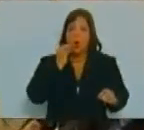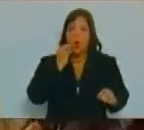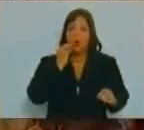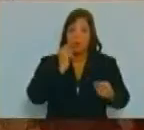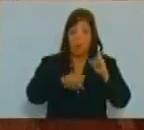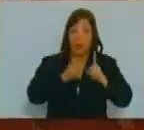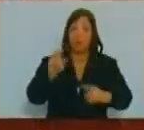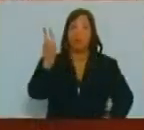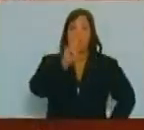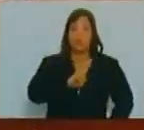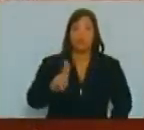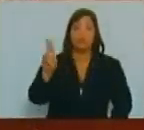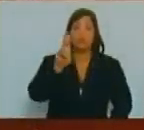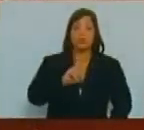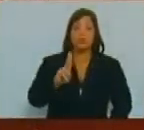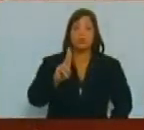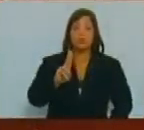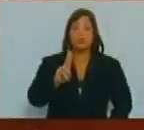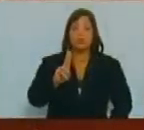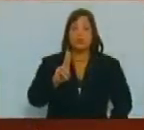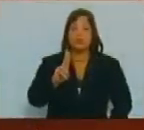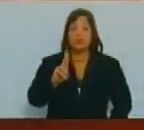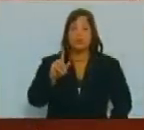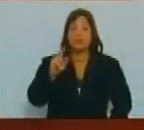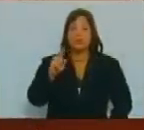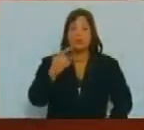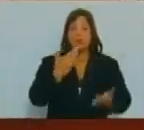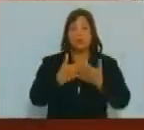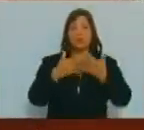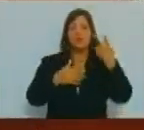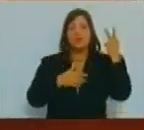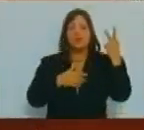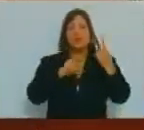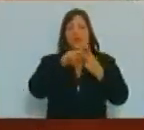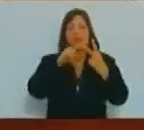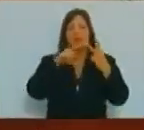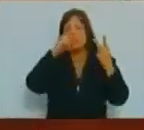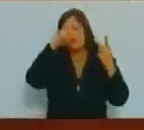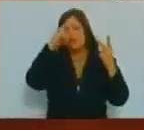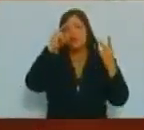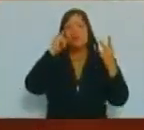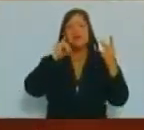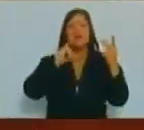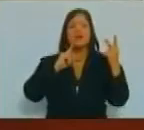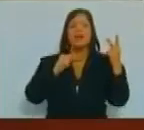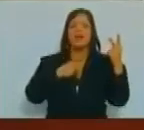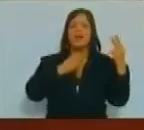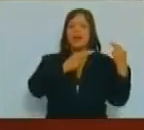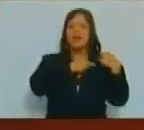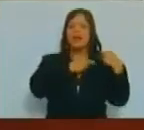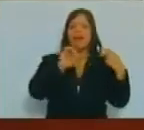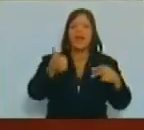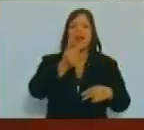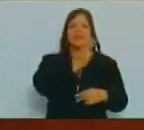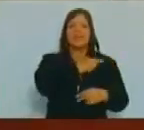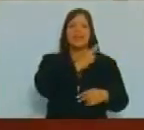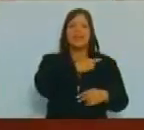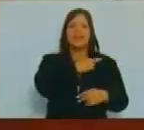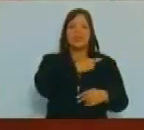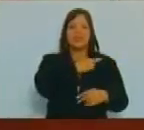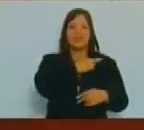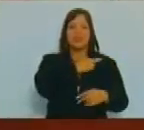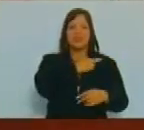jóvenes una característica de estos dos era que era un funcionario uno era el director del despacho de